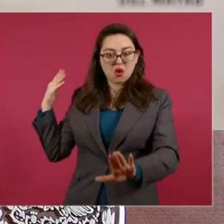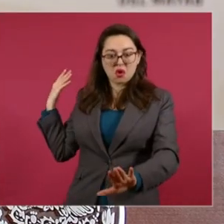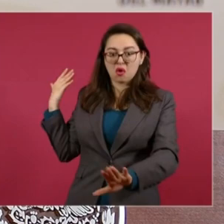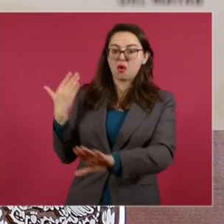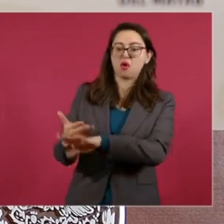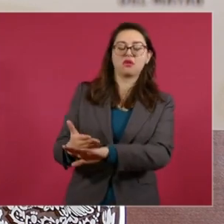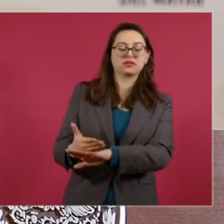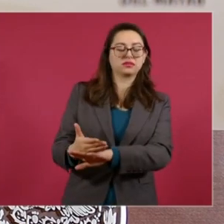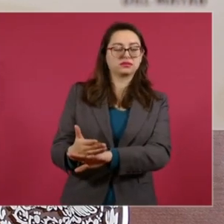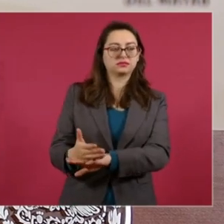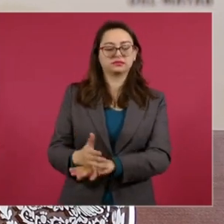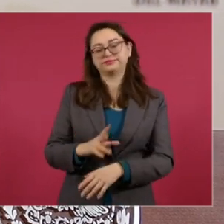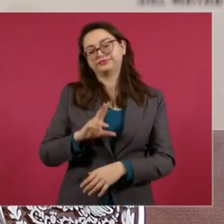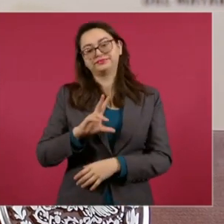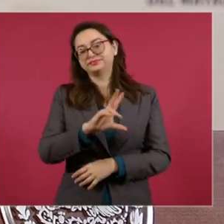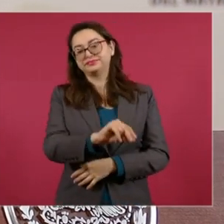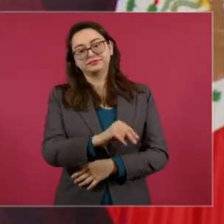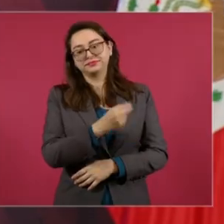Pues no,